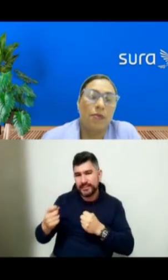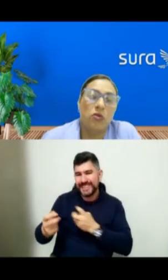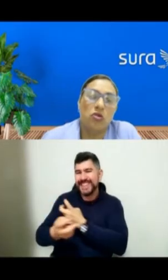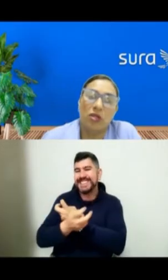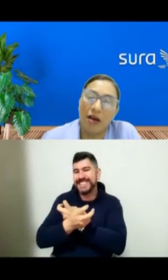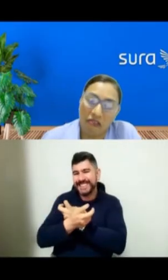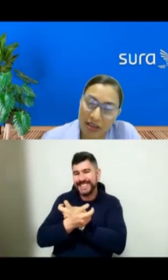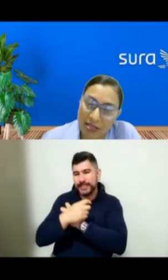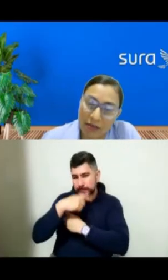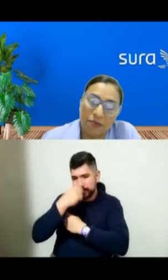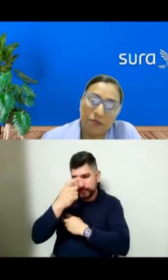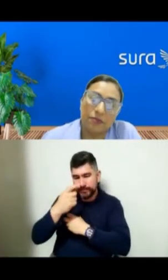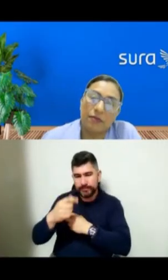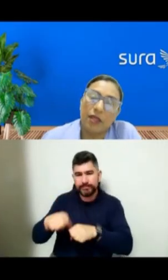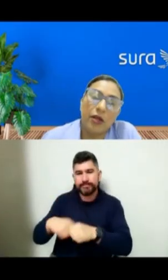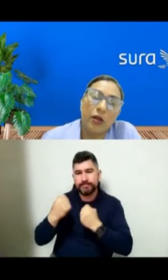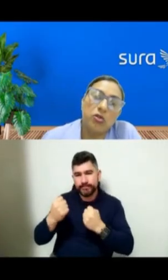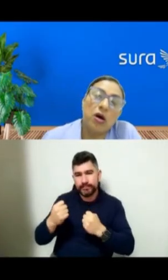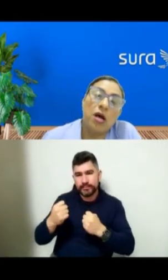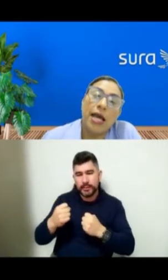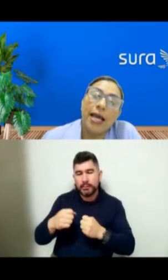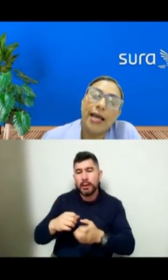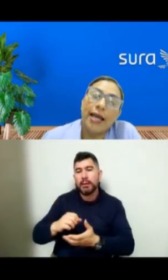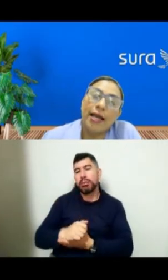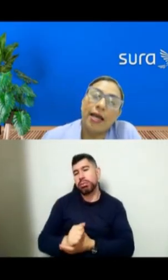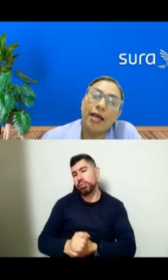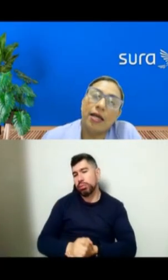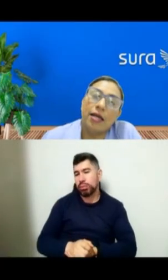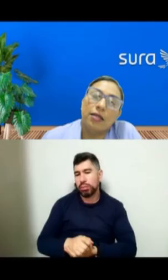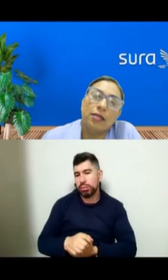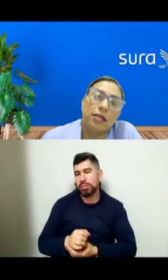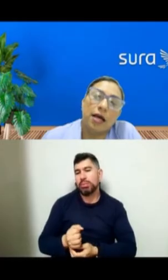fractura. Disminución de la fuerza, incluso